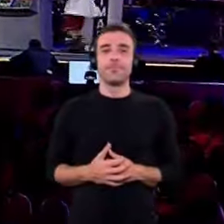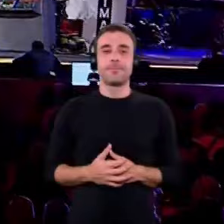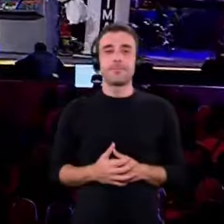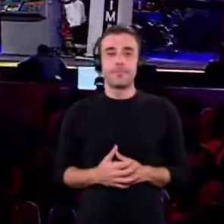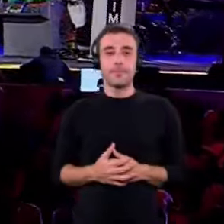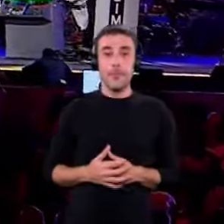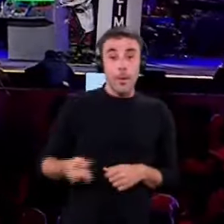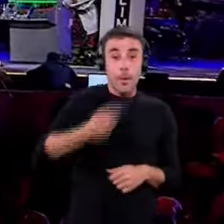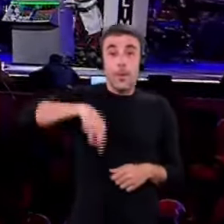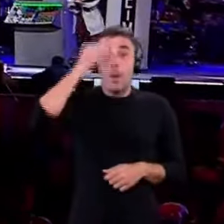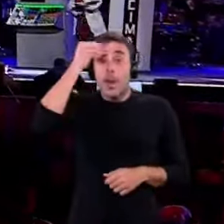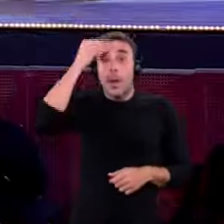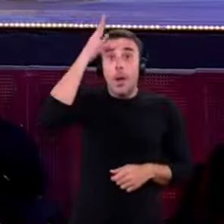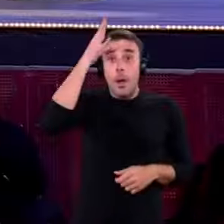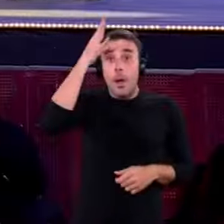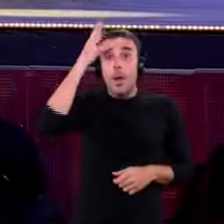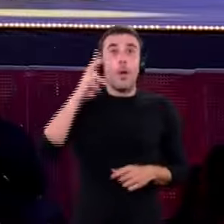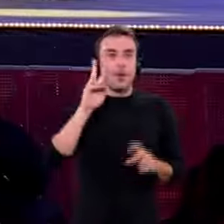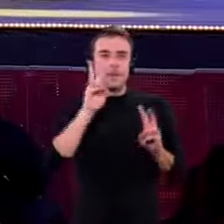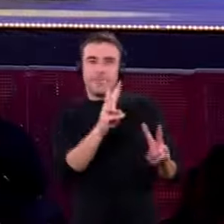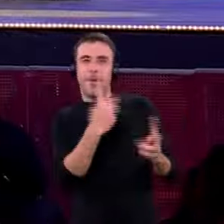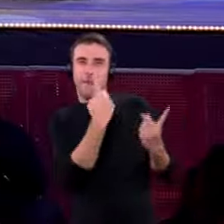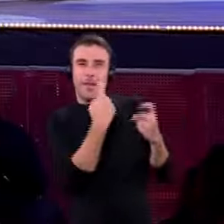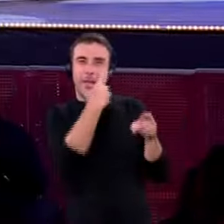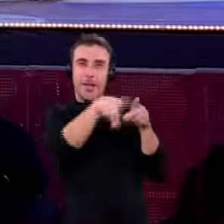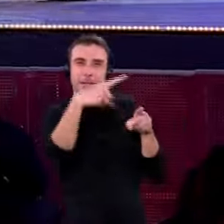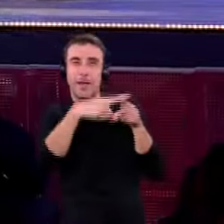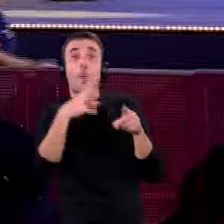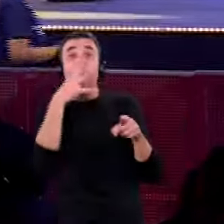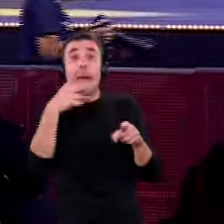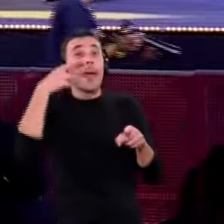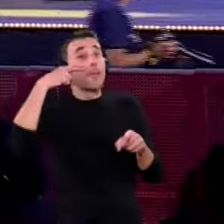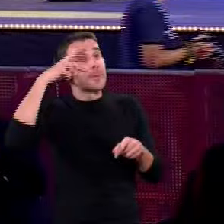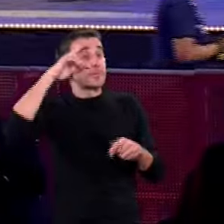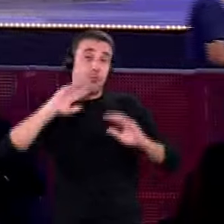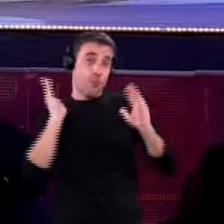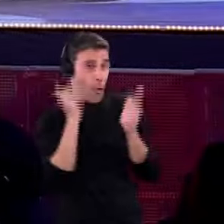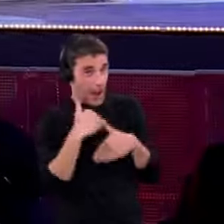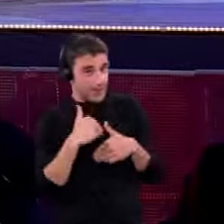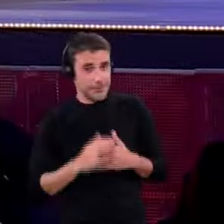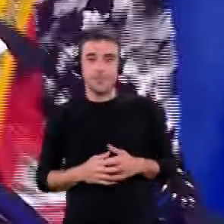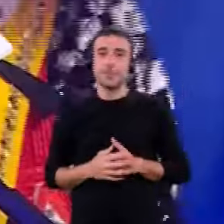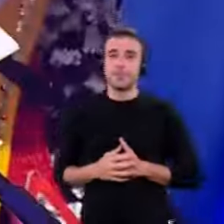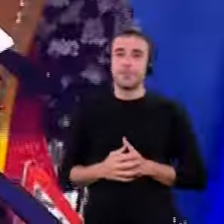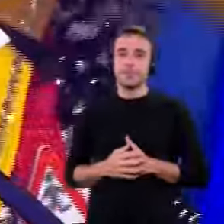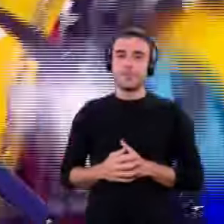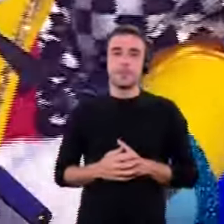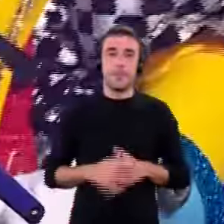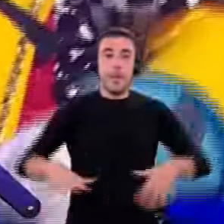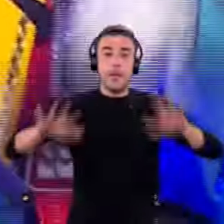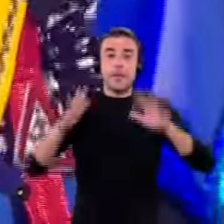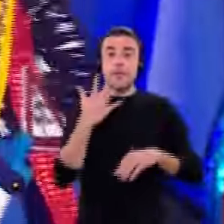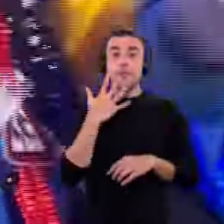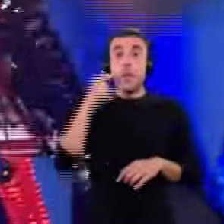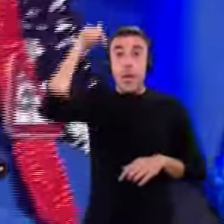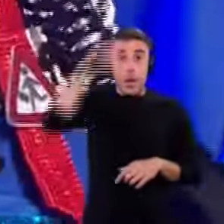En nuestra inteligencia puede denotar carencia por la falta de experiencia, pero si en